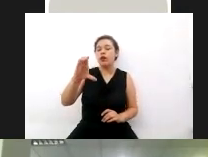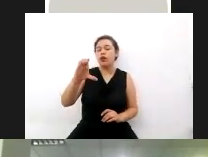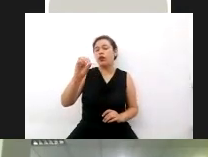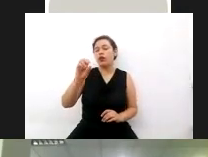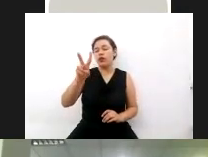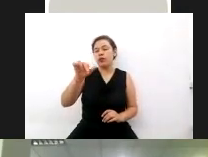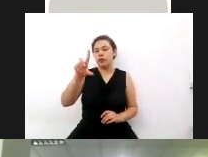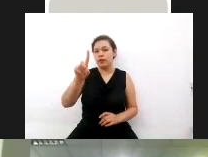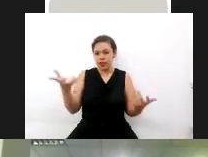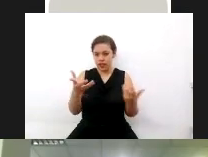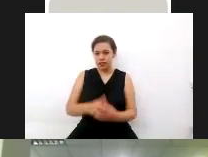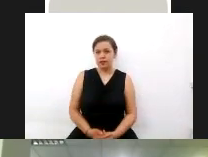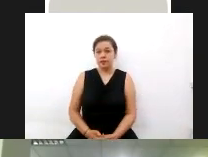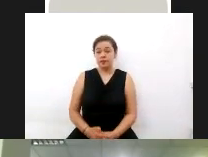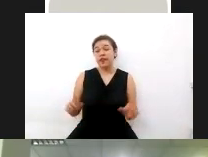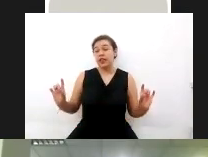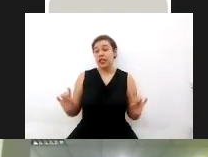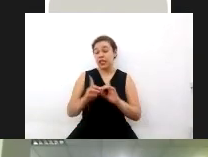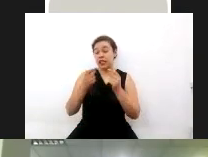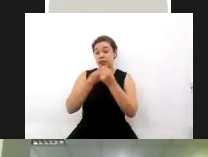¿Qué vamos a hacer si algún niño